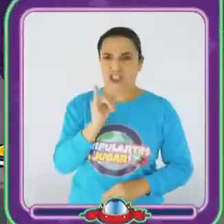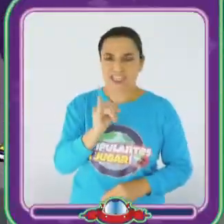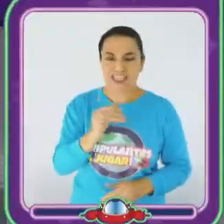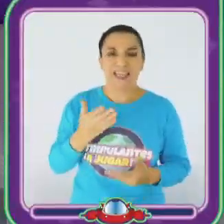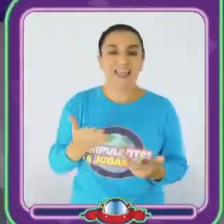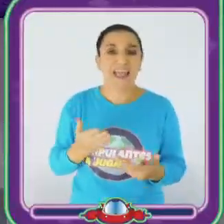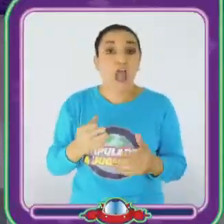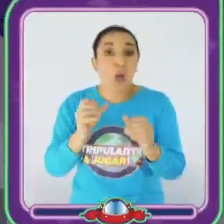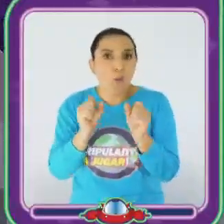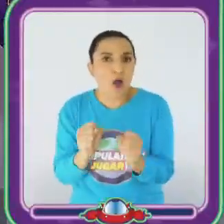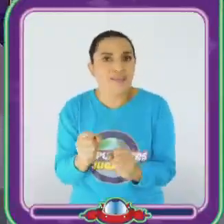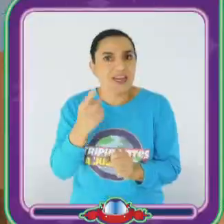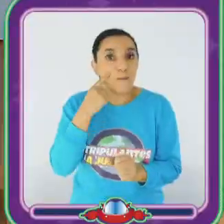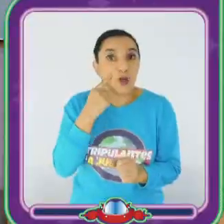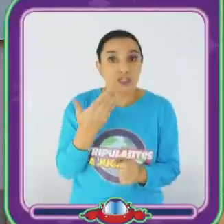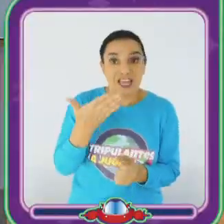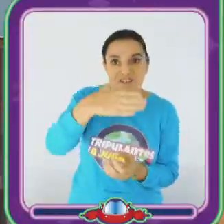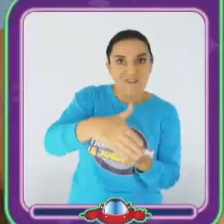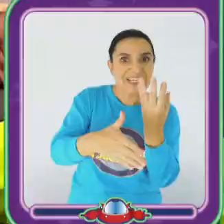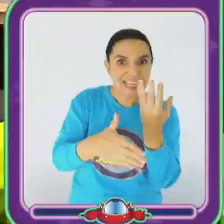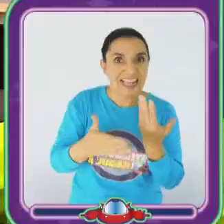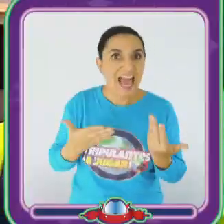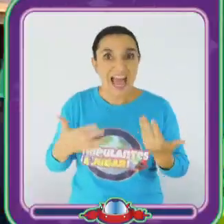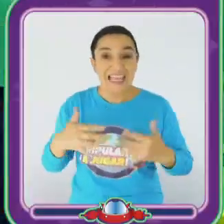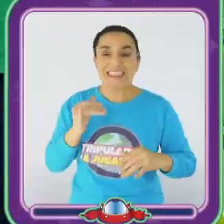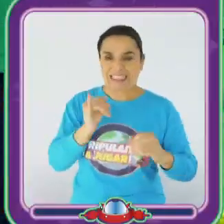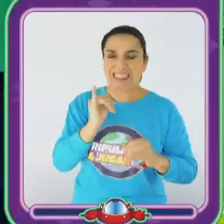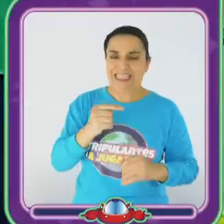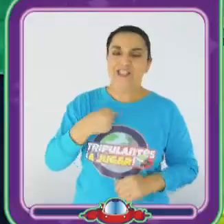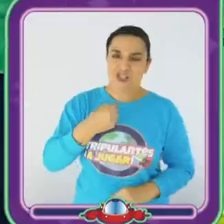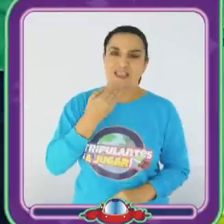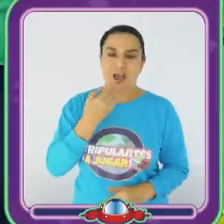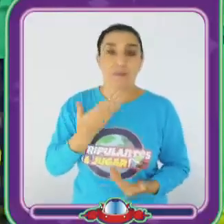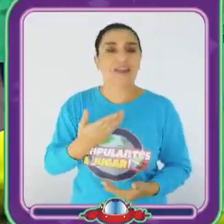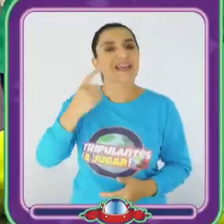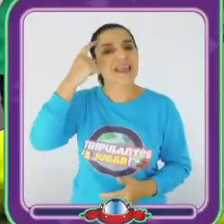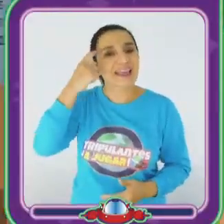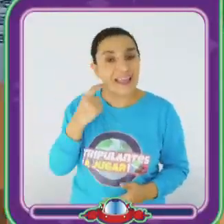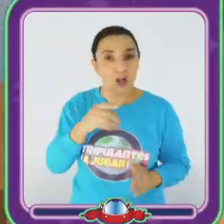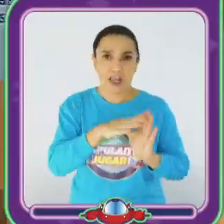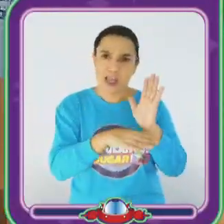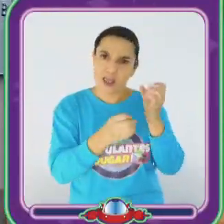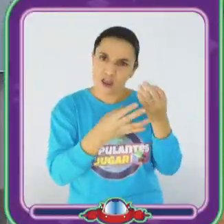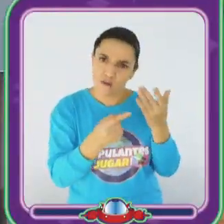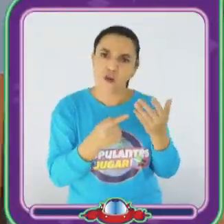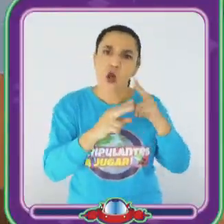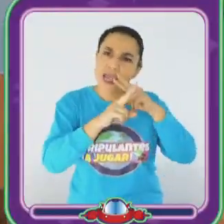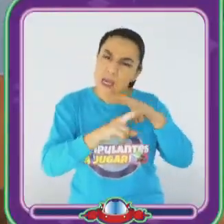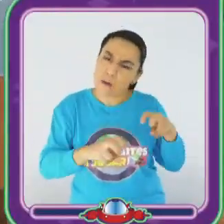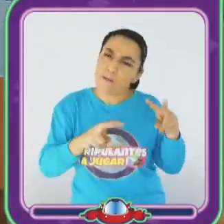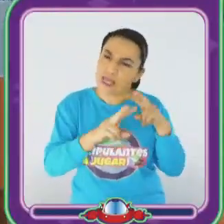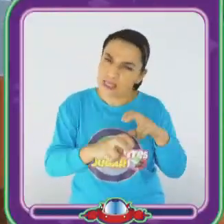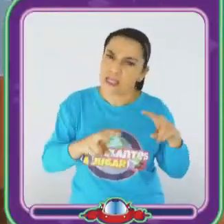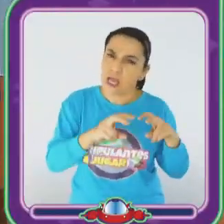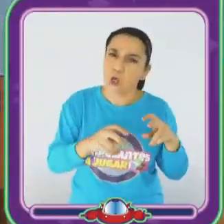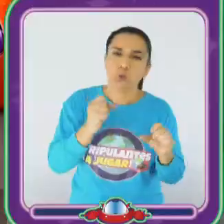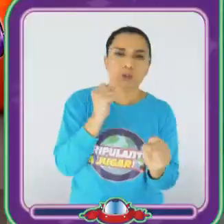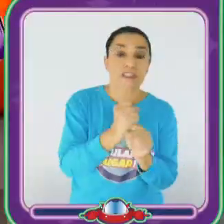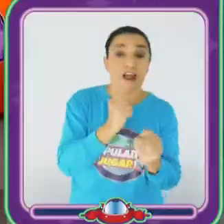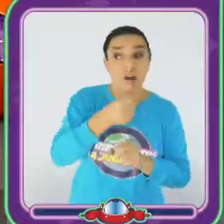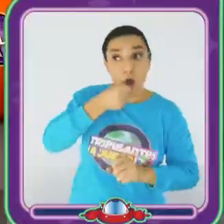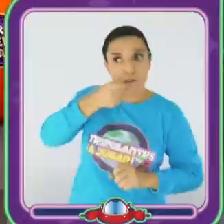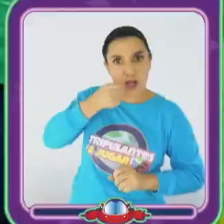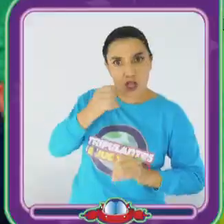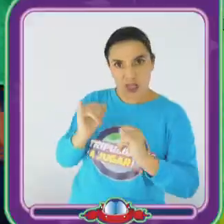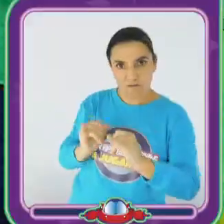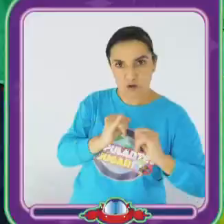Sí. ¿Y podríamos conocer ballenas? Sí. A mí también. Creo que Dubilú 1 estuvo investigando. Hizo un